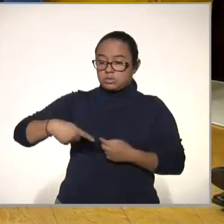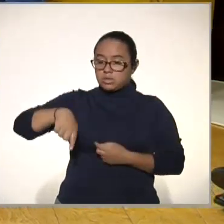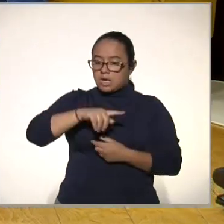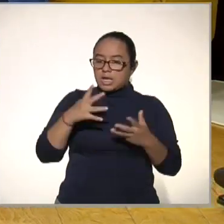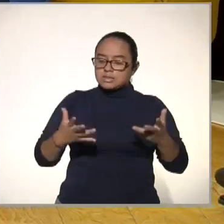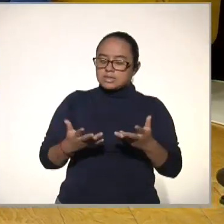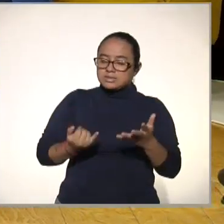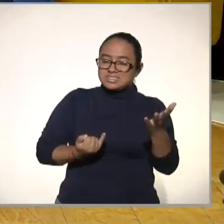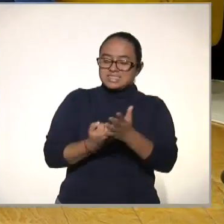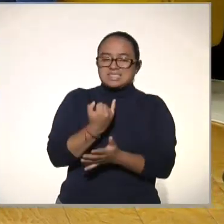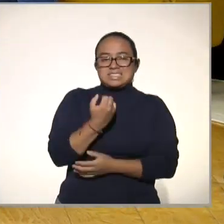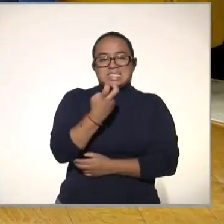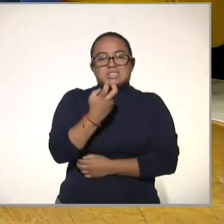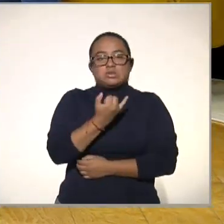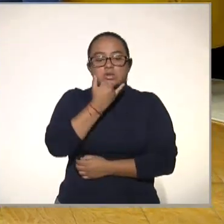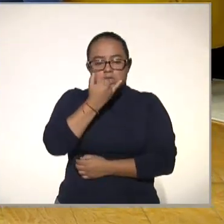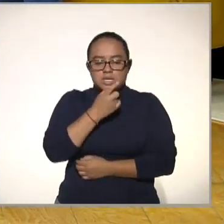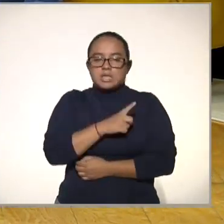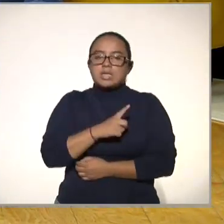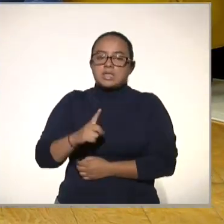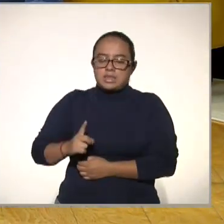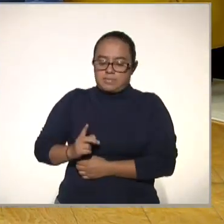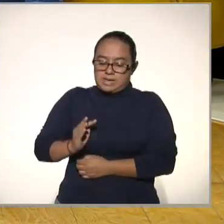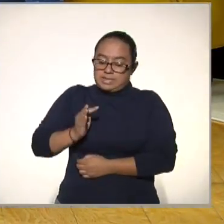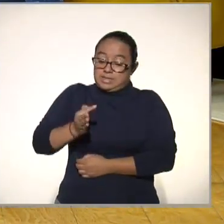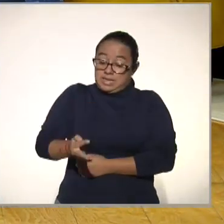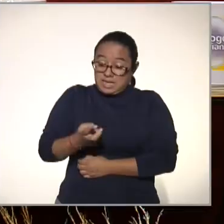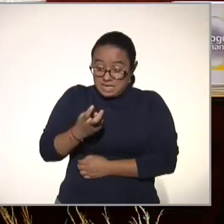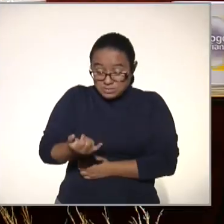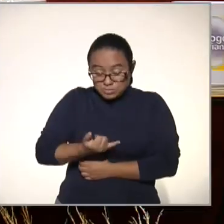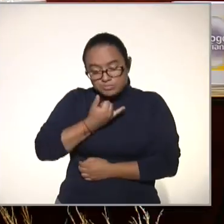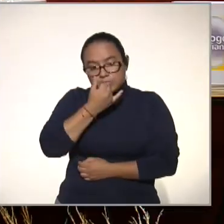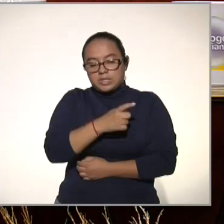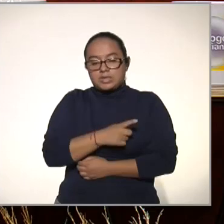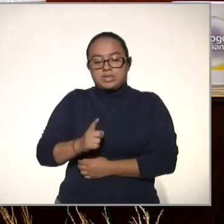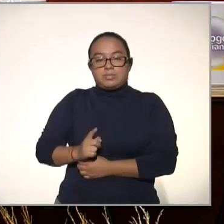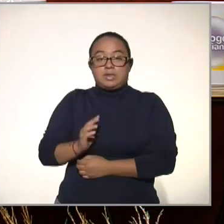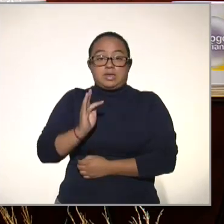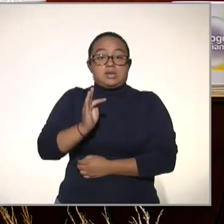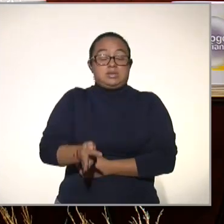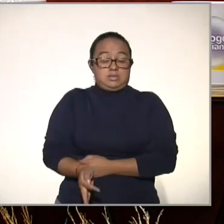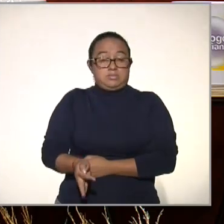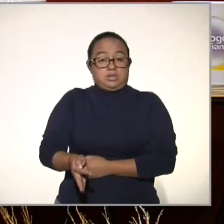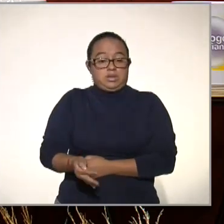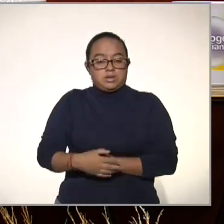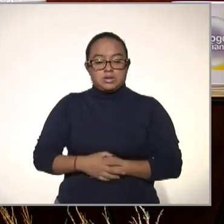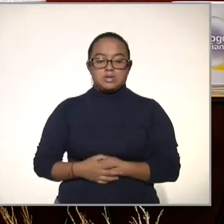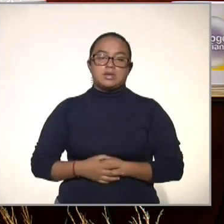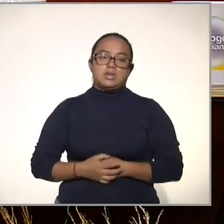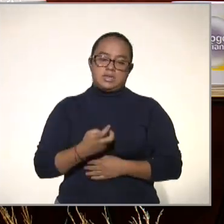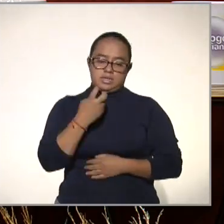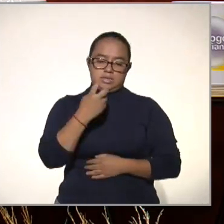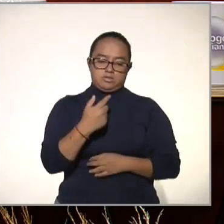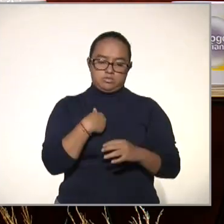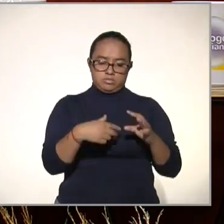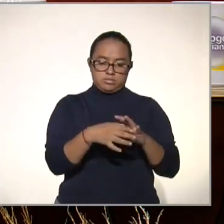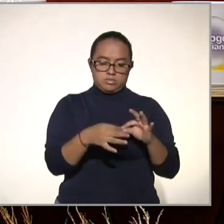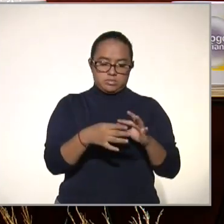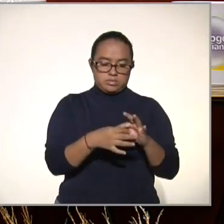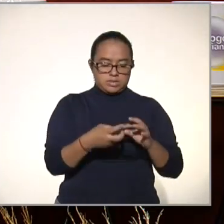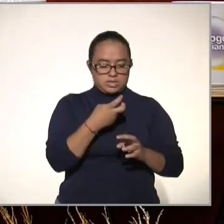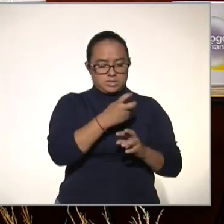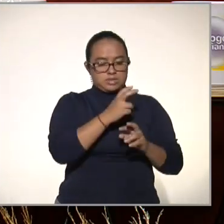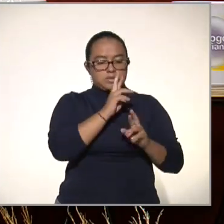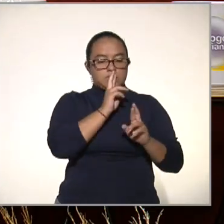que son equivocadas, y también debemos asumir las consecuencias de nuestras acciones. Entonces, por ahí yo me iría más a